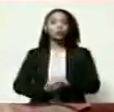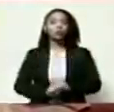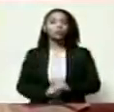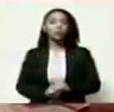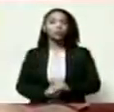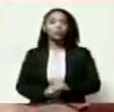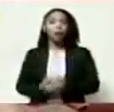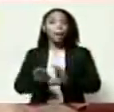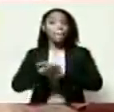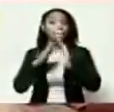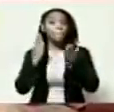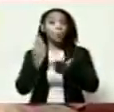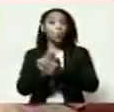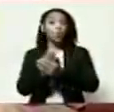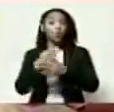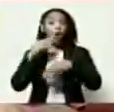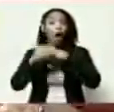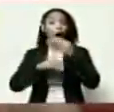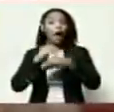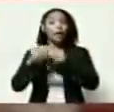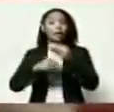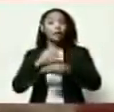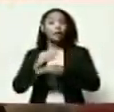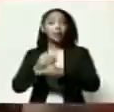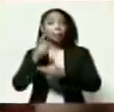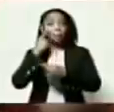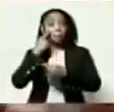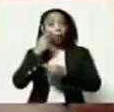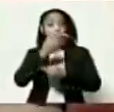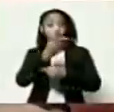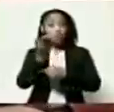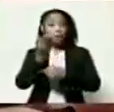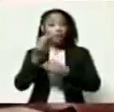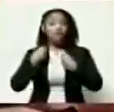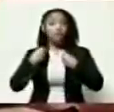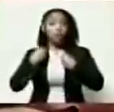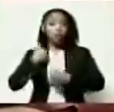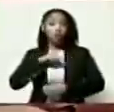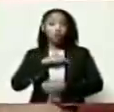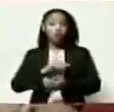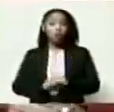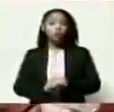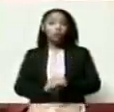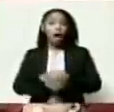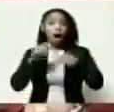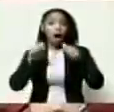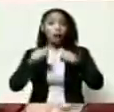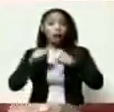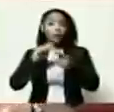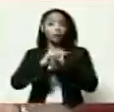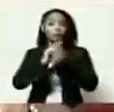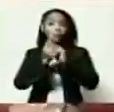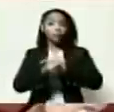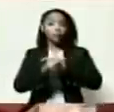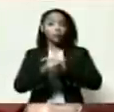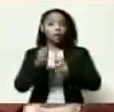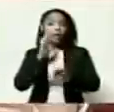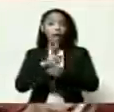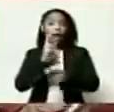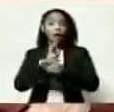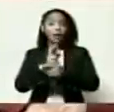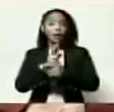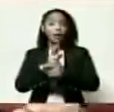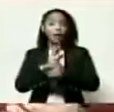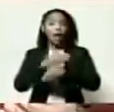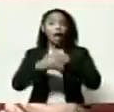En el mundo lanzan... Miren, aquí ustedes lo vivimos nosotros. Aquí convirtieron las redes, o trataron de